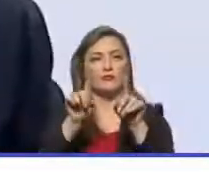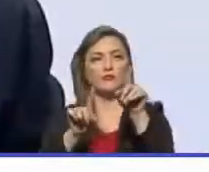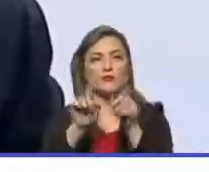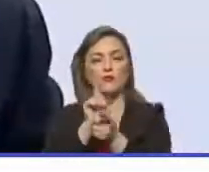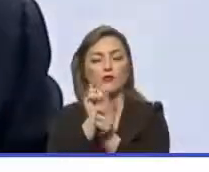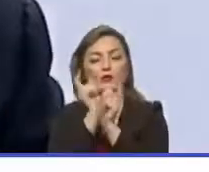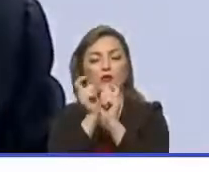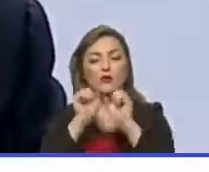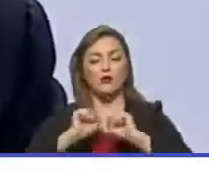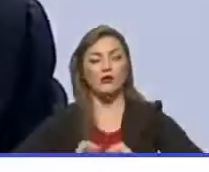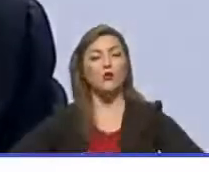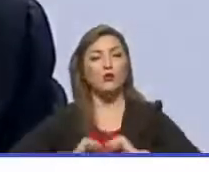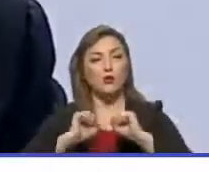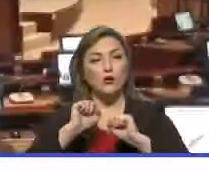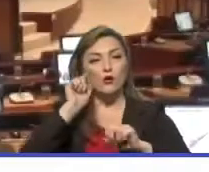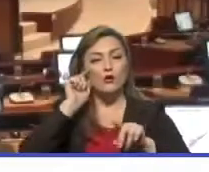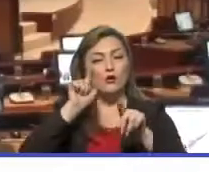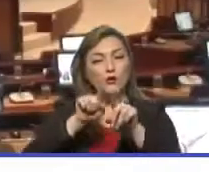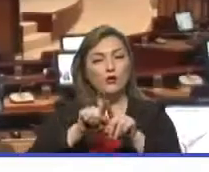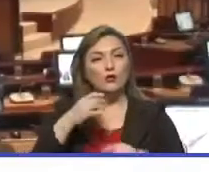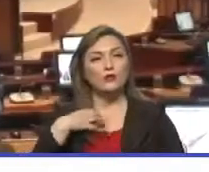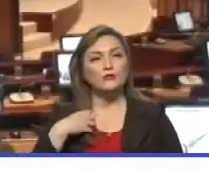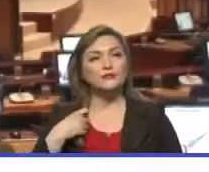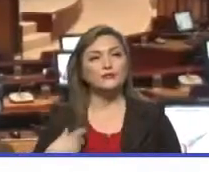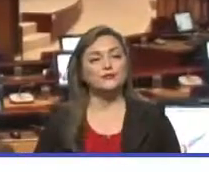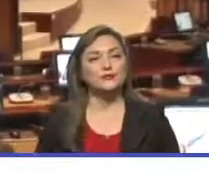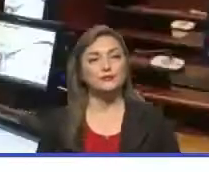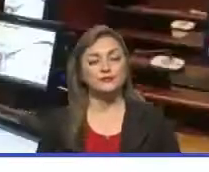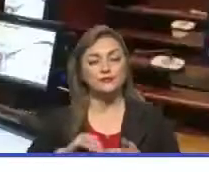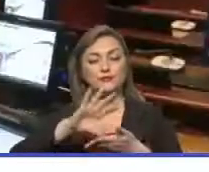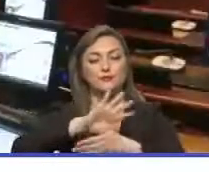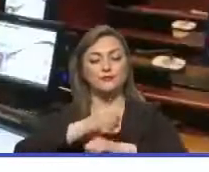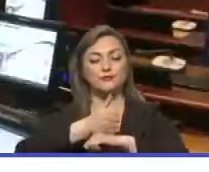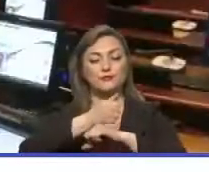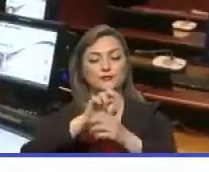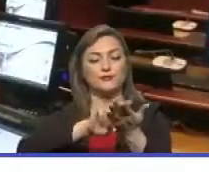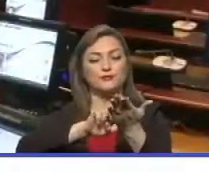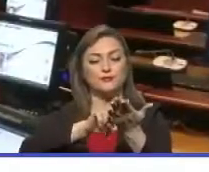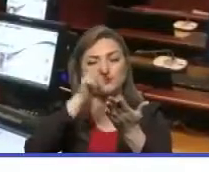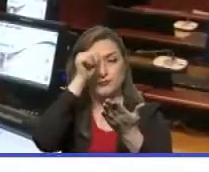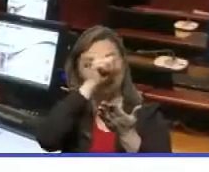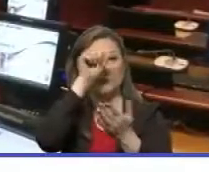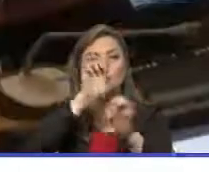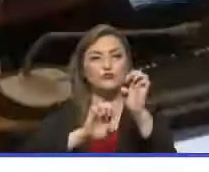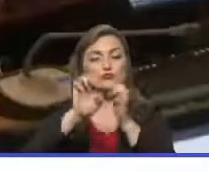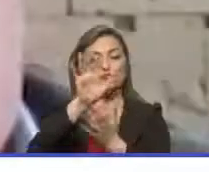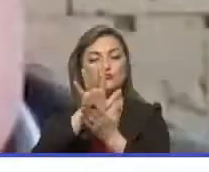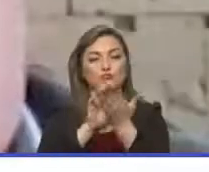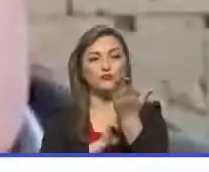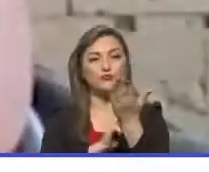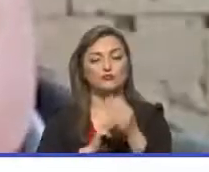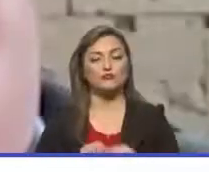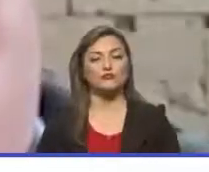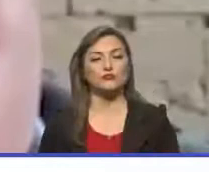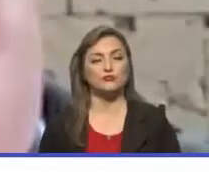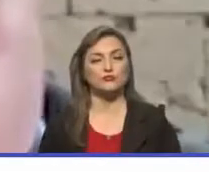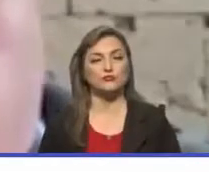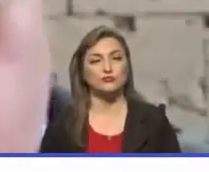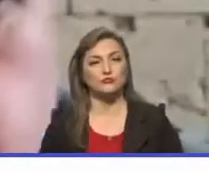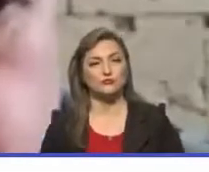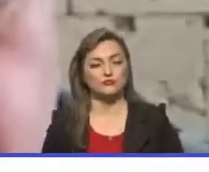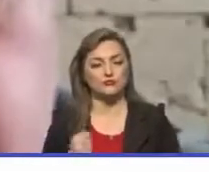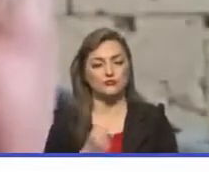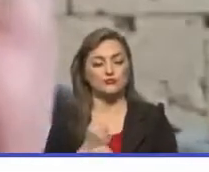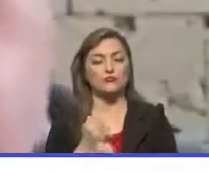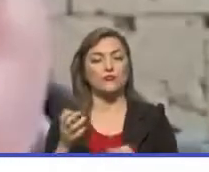para poder llegar a los acuerdos. El CAL deberá reunirse hasta este domingo para calificar el proyecto. Hemos hecho el trabajo para